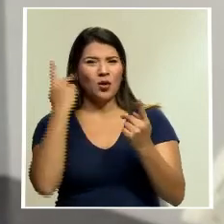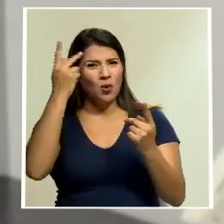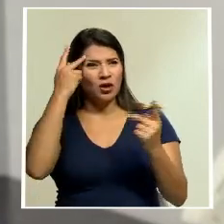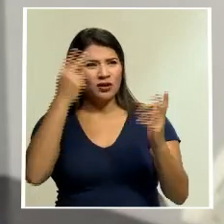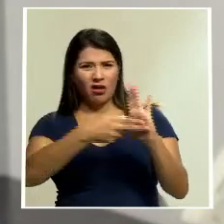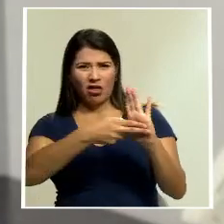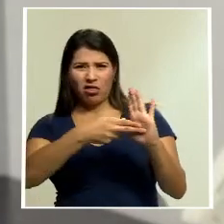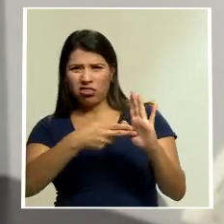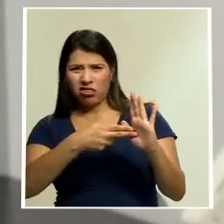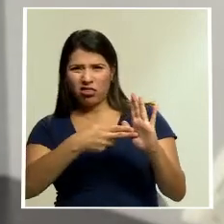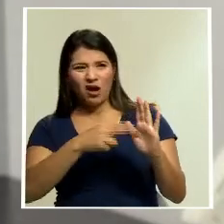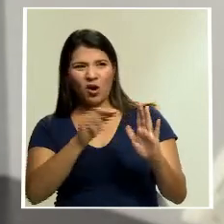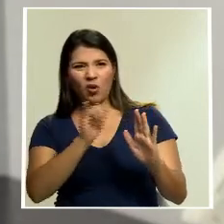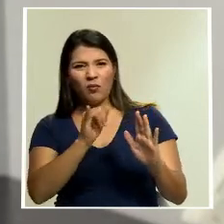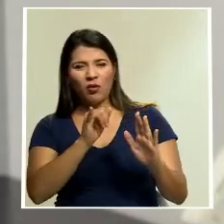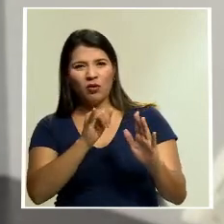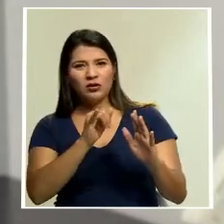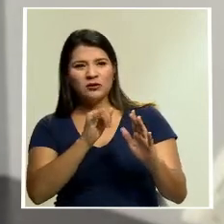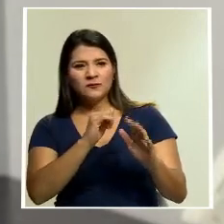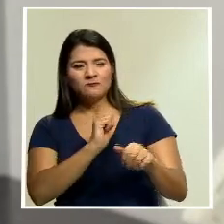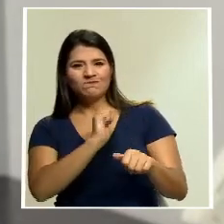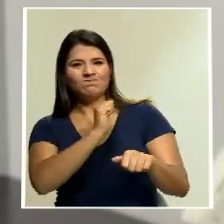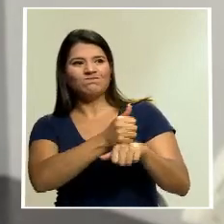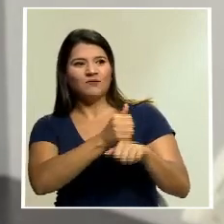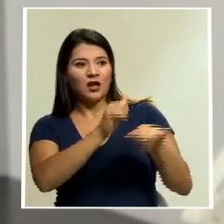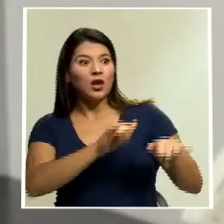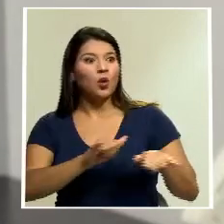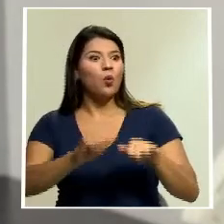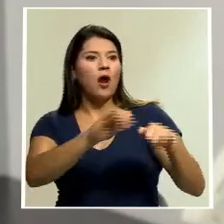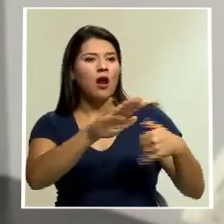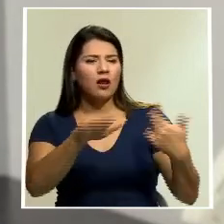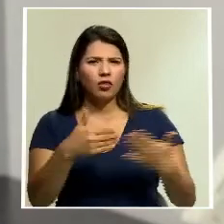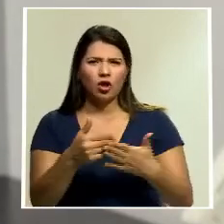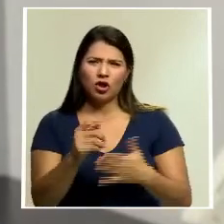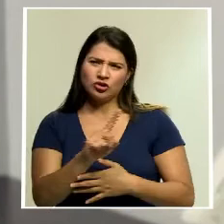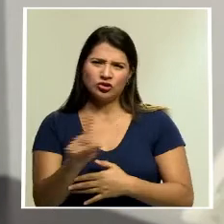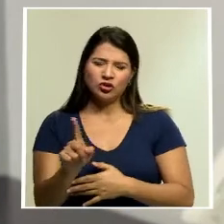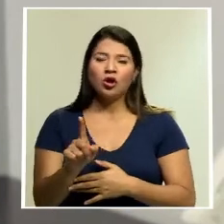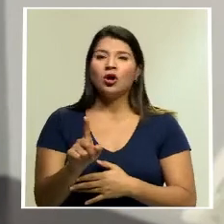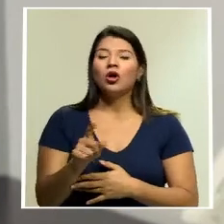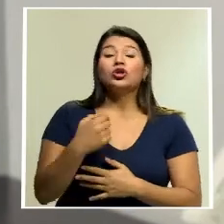habría que identificar es cuán